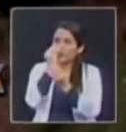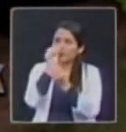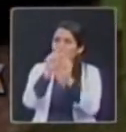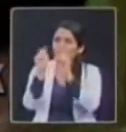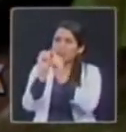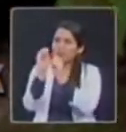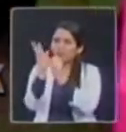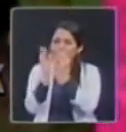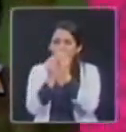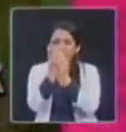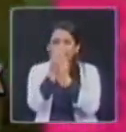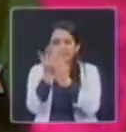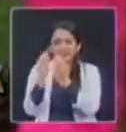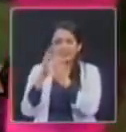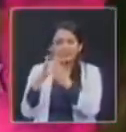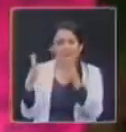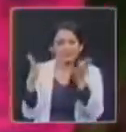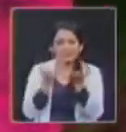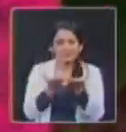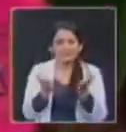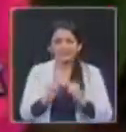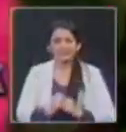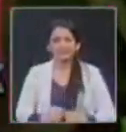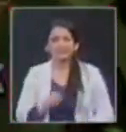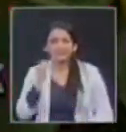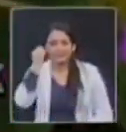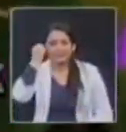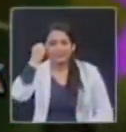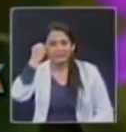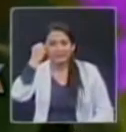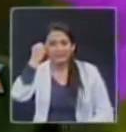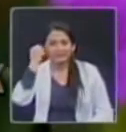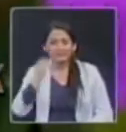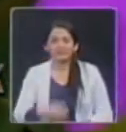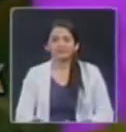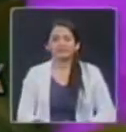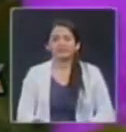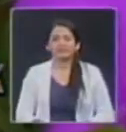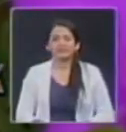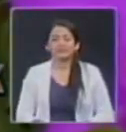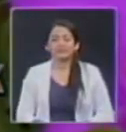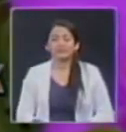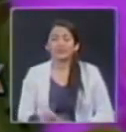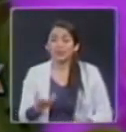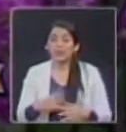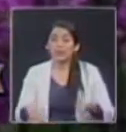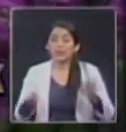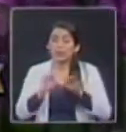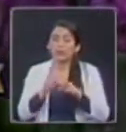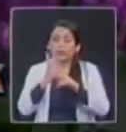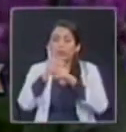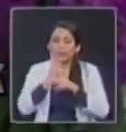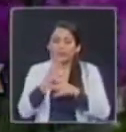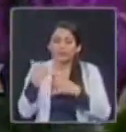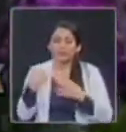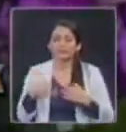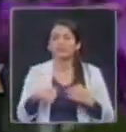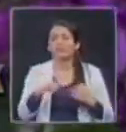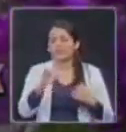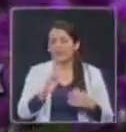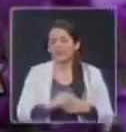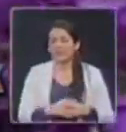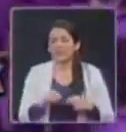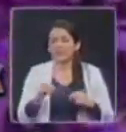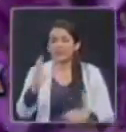orquídea, bromeliáceas, gesneriáceas y un sinfín de plantas que están en nuestros bosques, se conserven, se protejan. Realmente, como decían antes, Costa